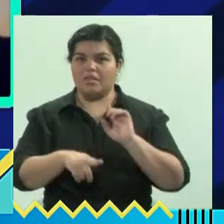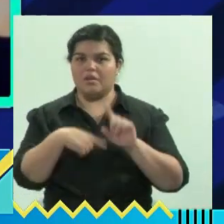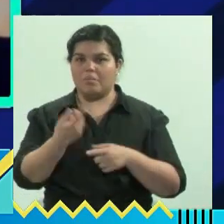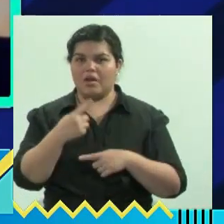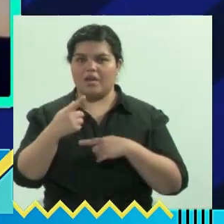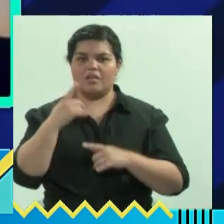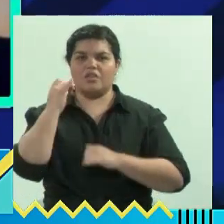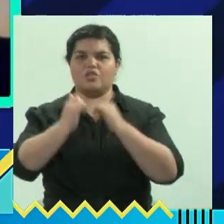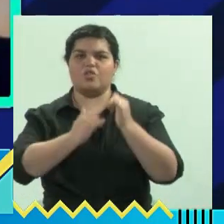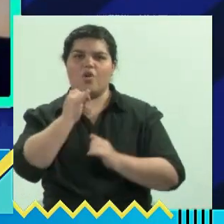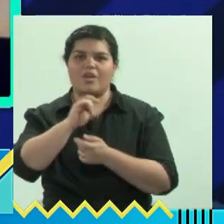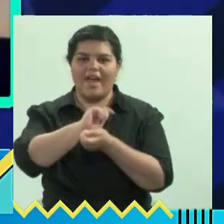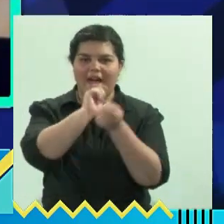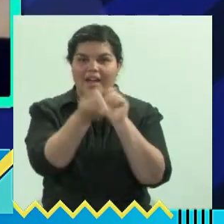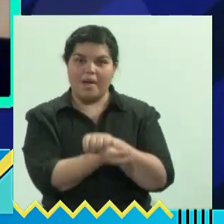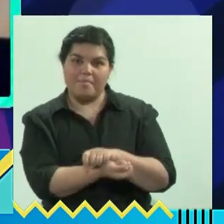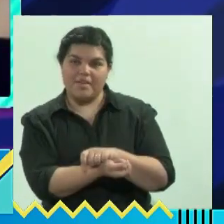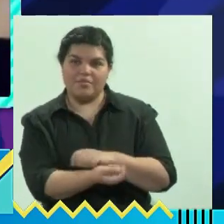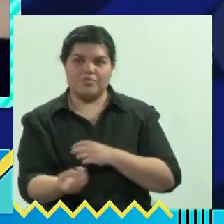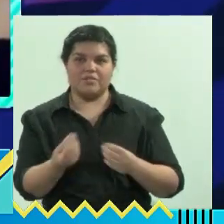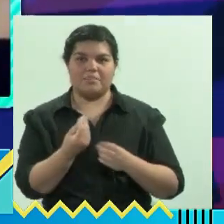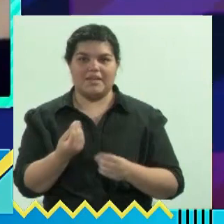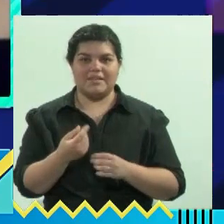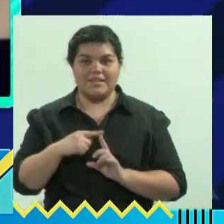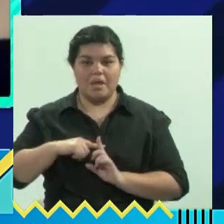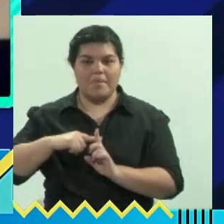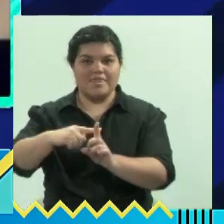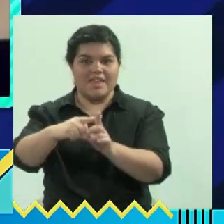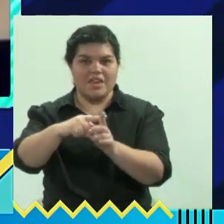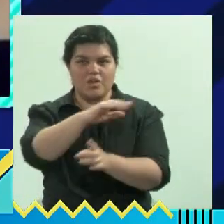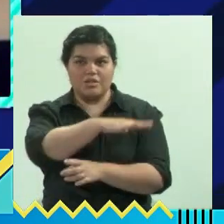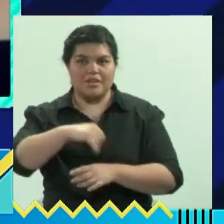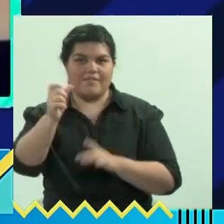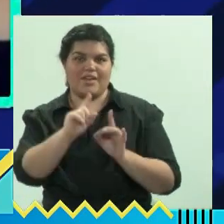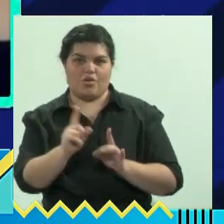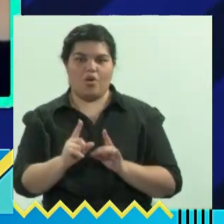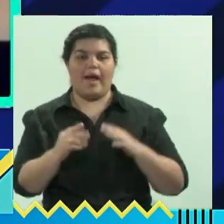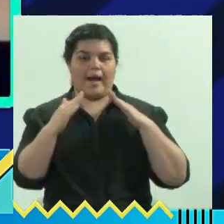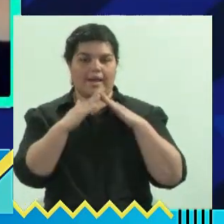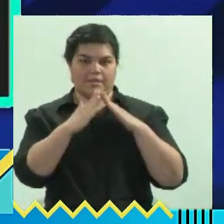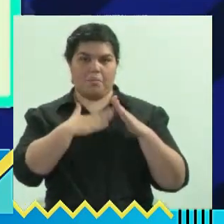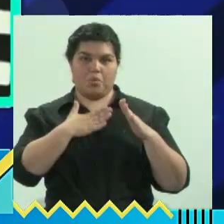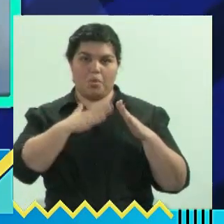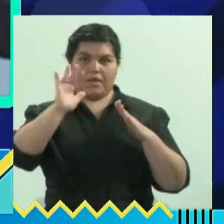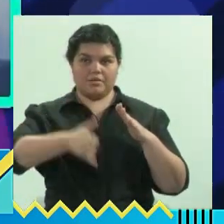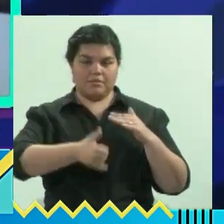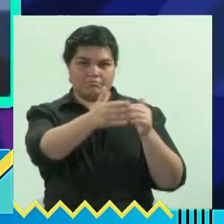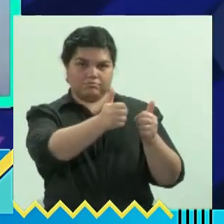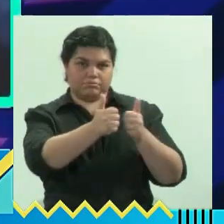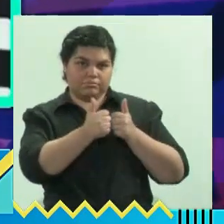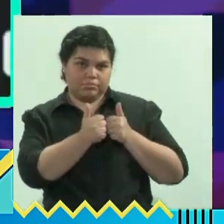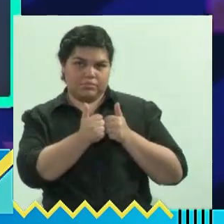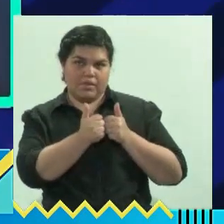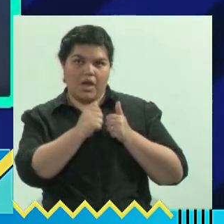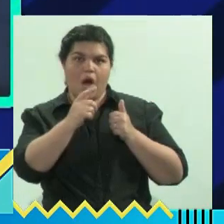la gente ya necesita algo más impactante, entonces ya no la lleva a un cementerio, sino que la lleva a la casa de ella, queda la chica en su casa, al